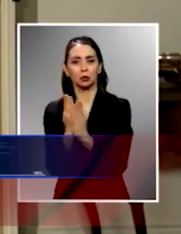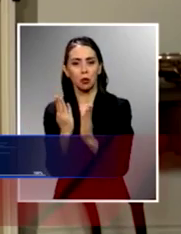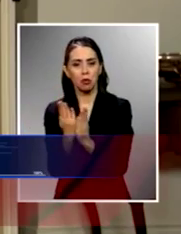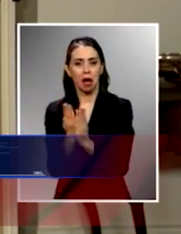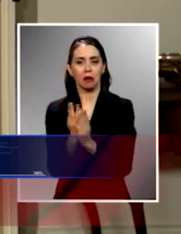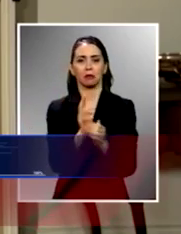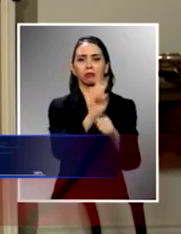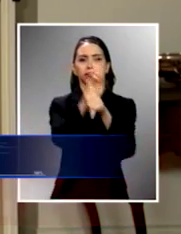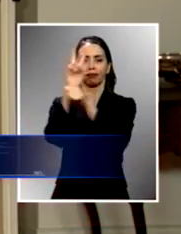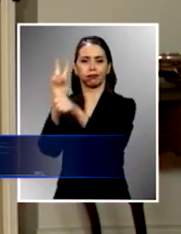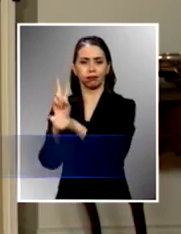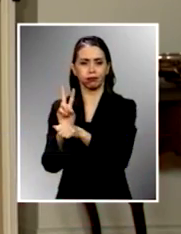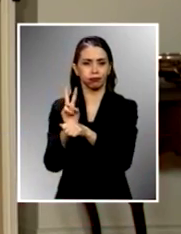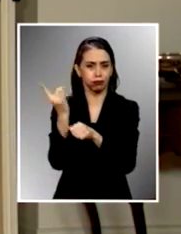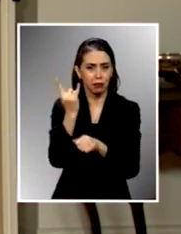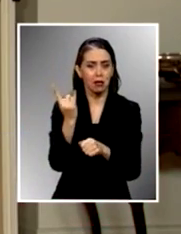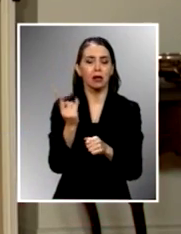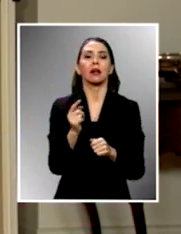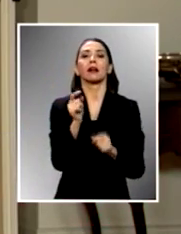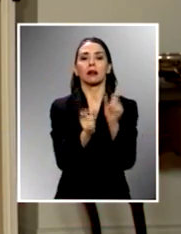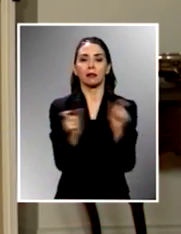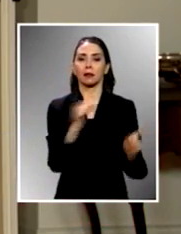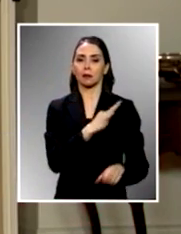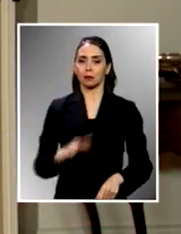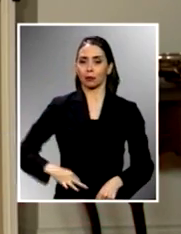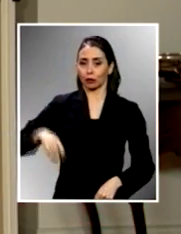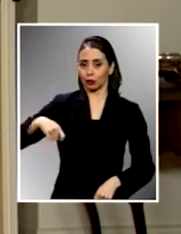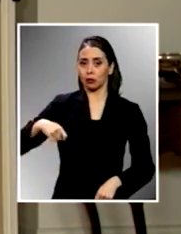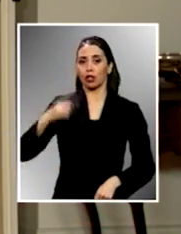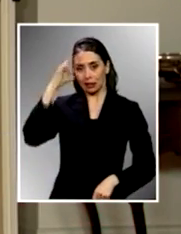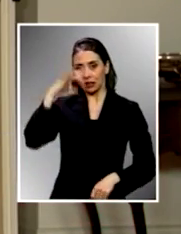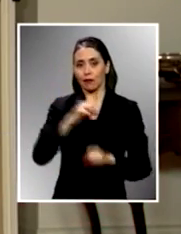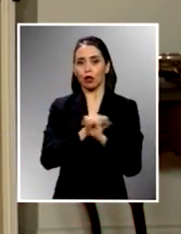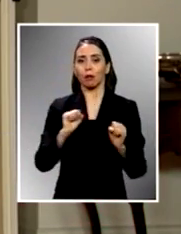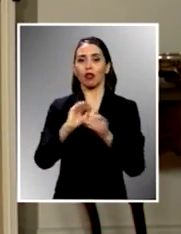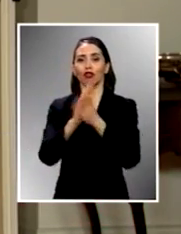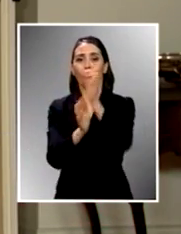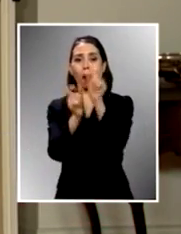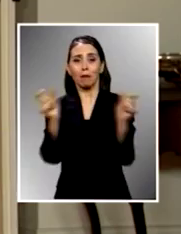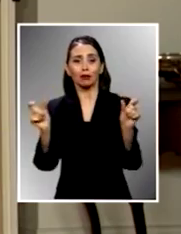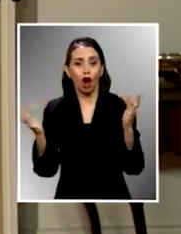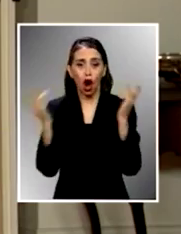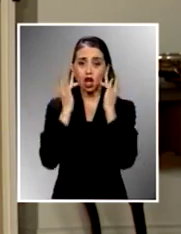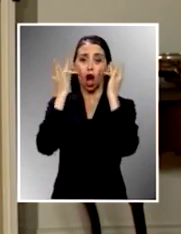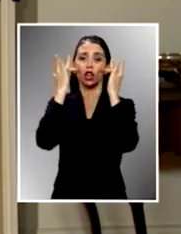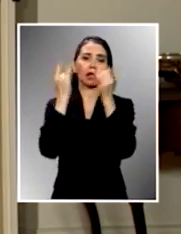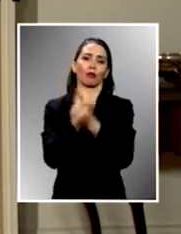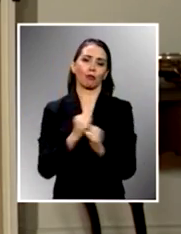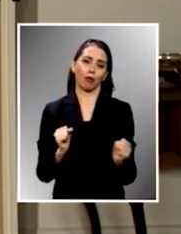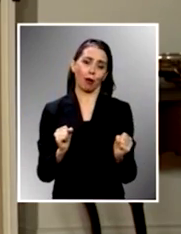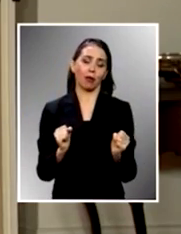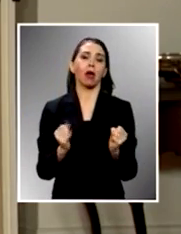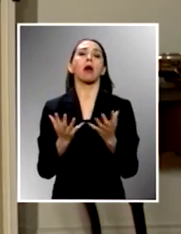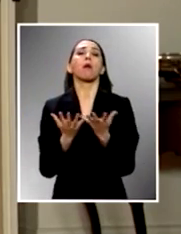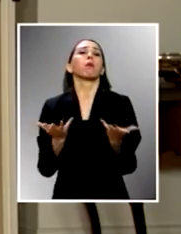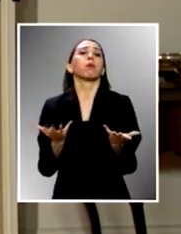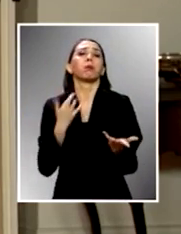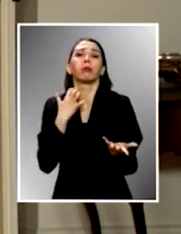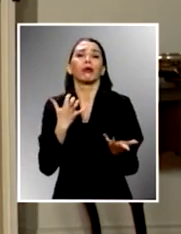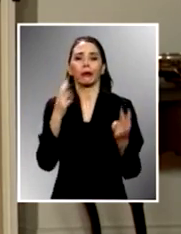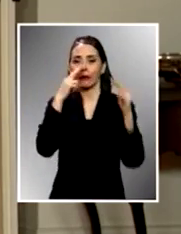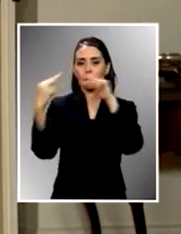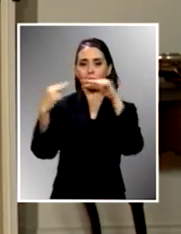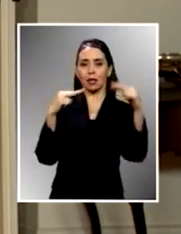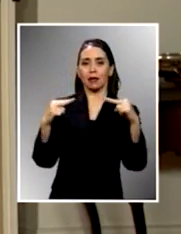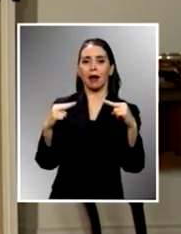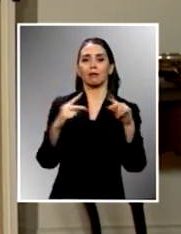académicos parlamentarios con estas palabras y por cadena nacional la presidenta michelle bachelet confirmó el envío al congreso